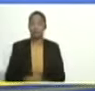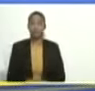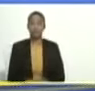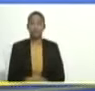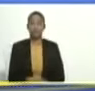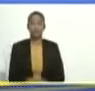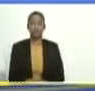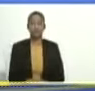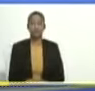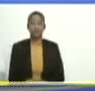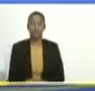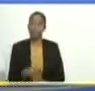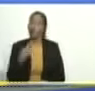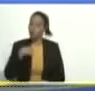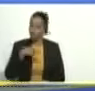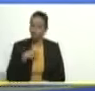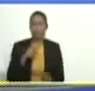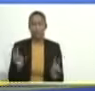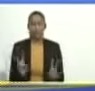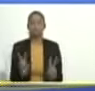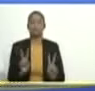Y nosotros estamos venciendo.